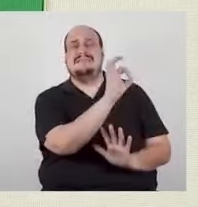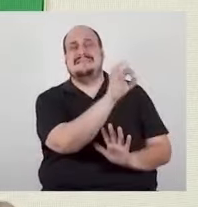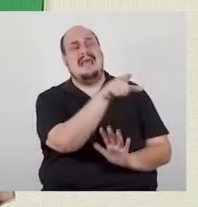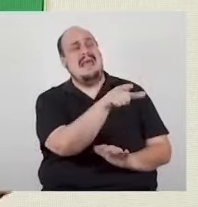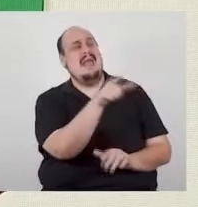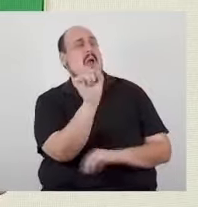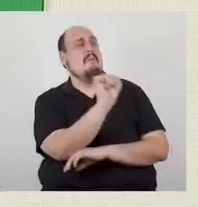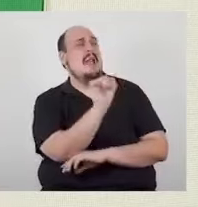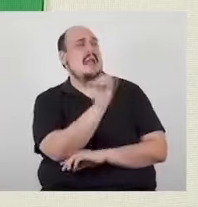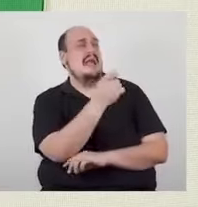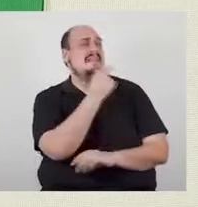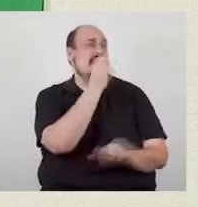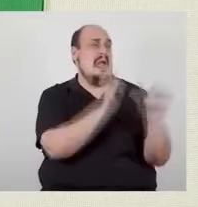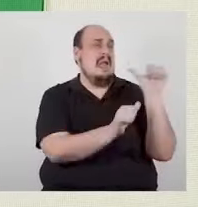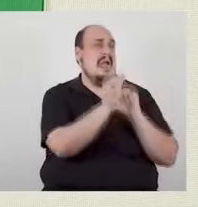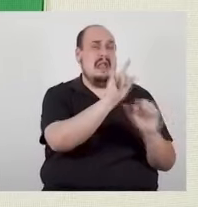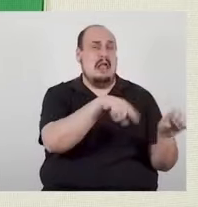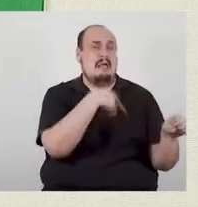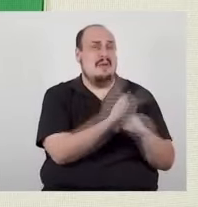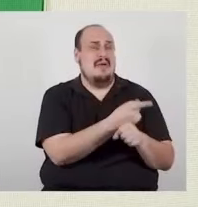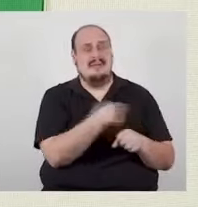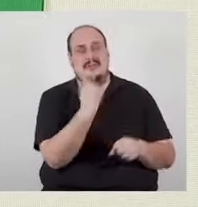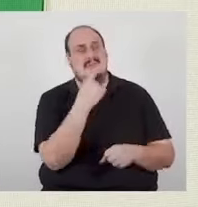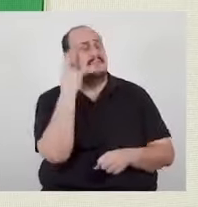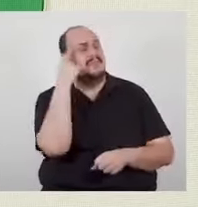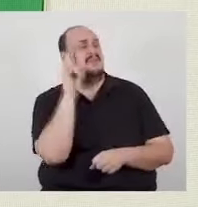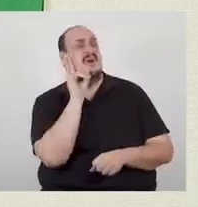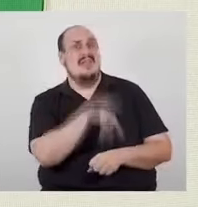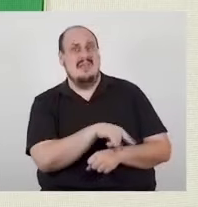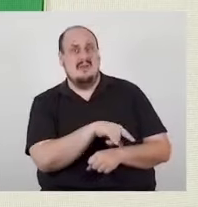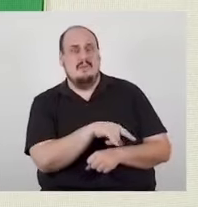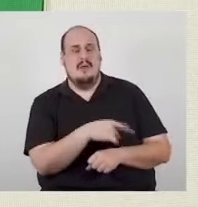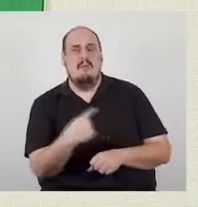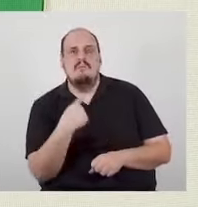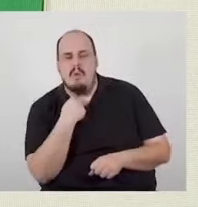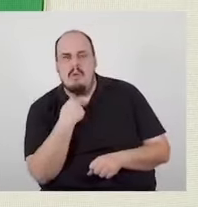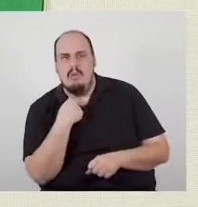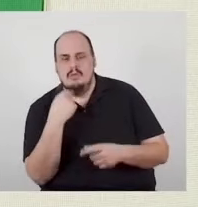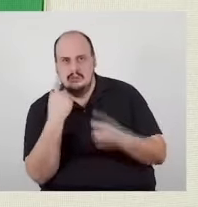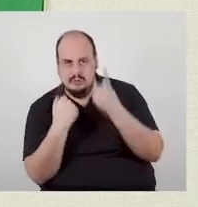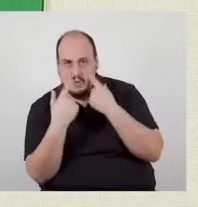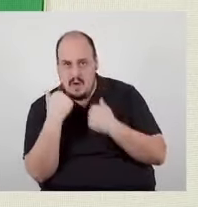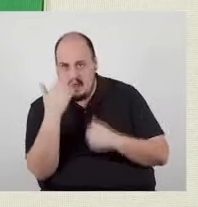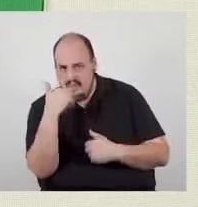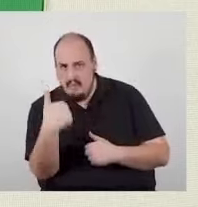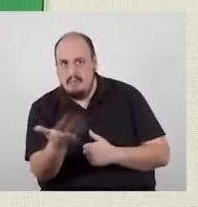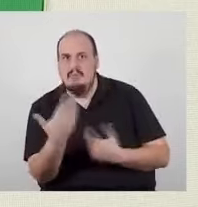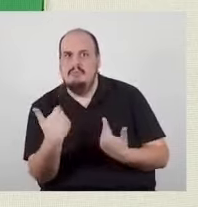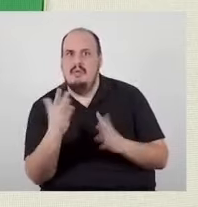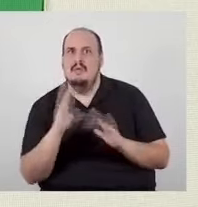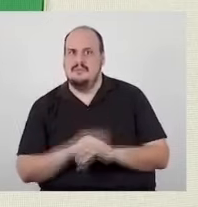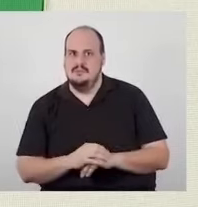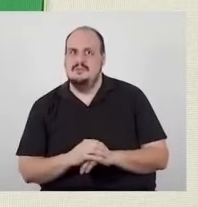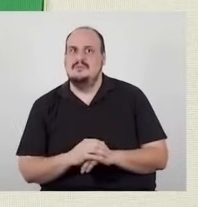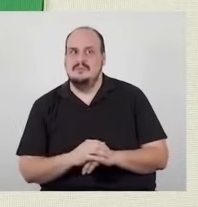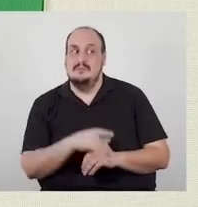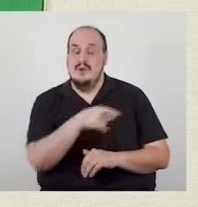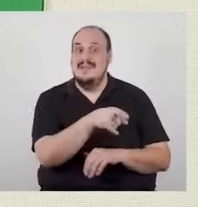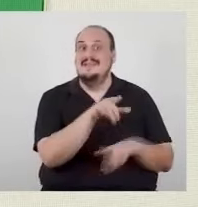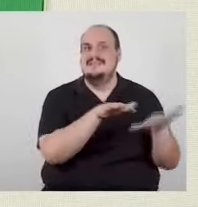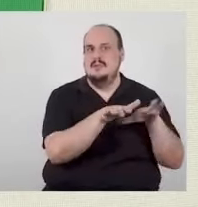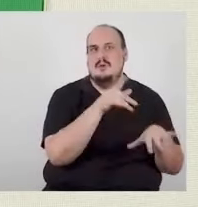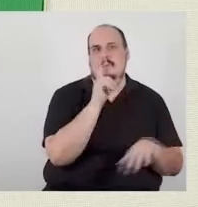pueden manejar si están en pedo. Estamos en pedo al no darnos cuenta de la peligrosidad del asunto.